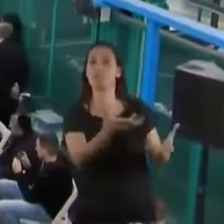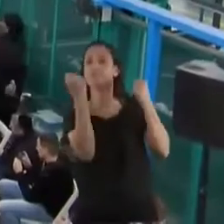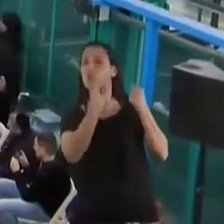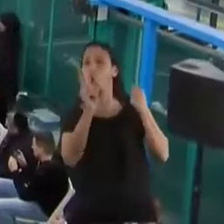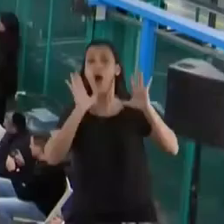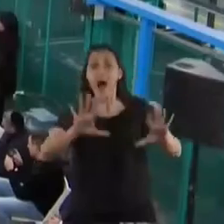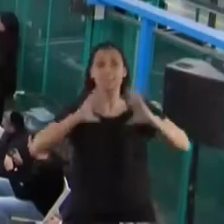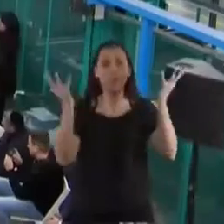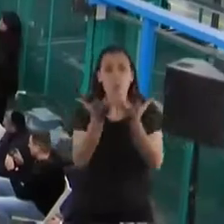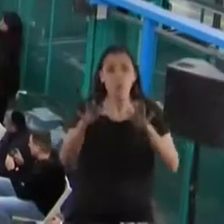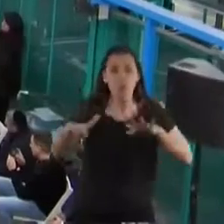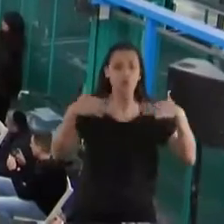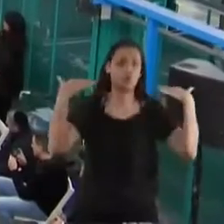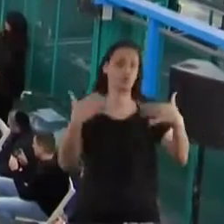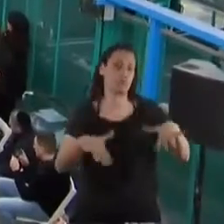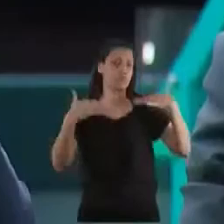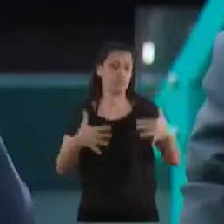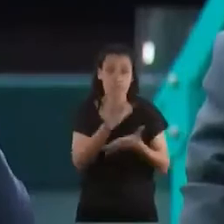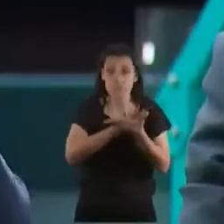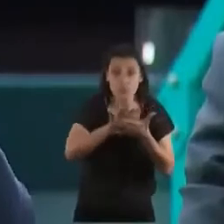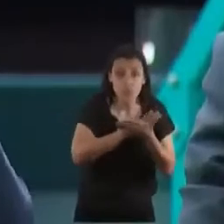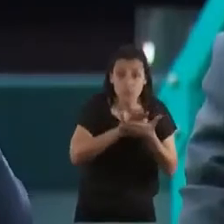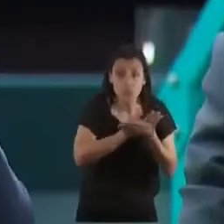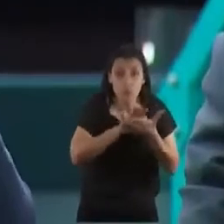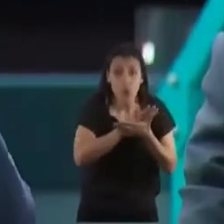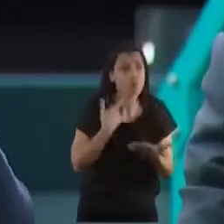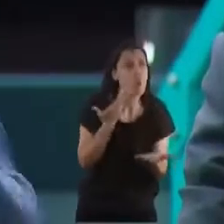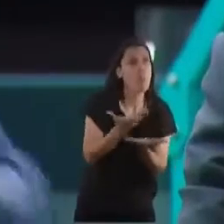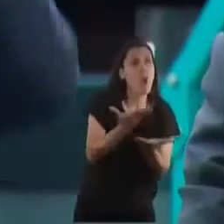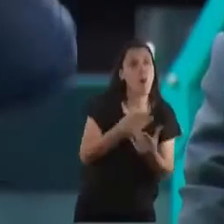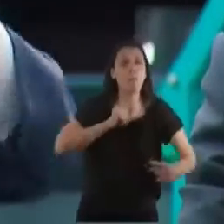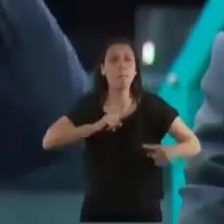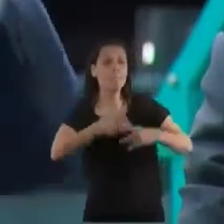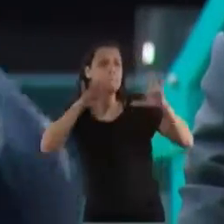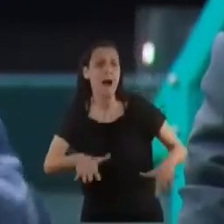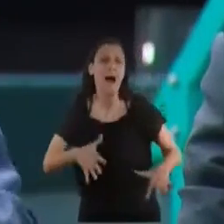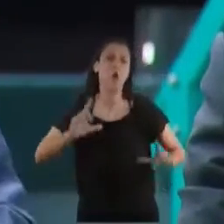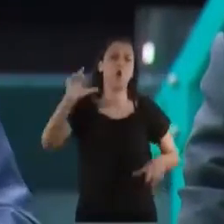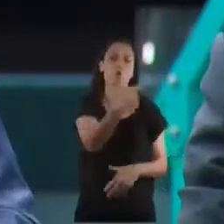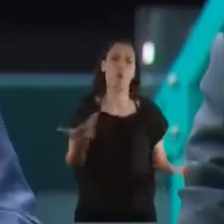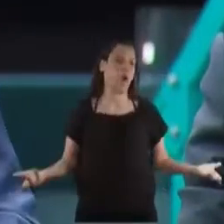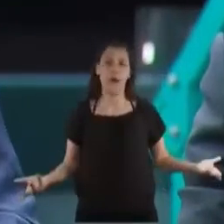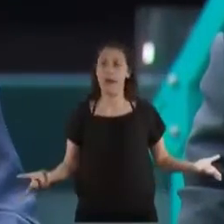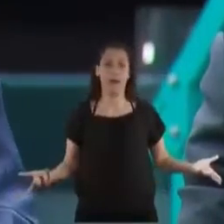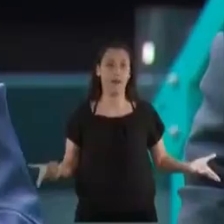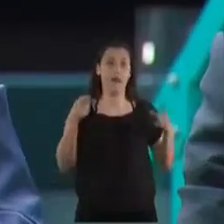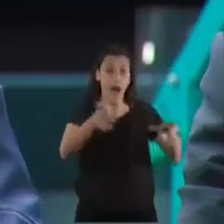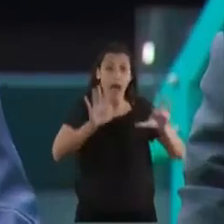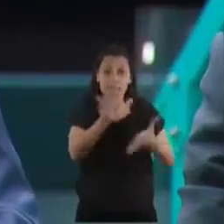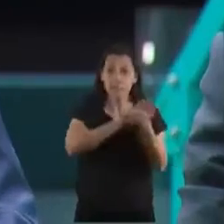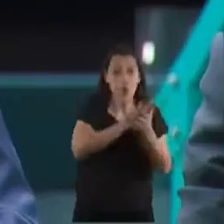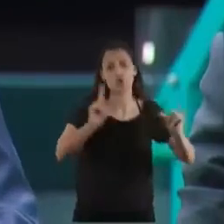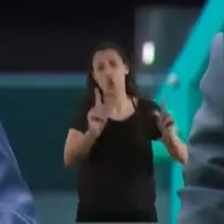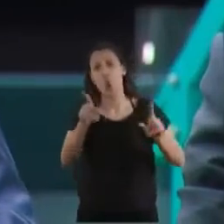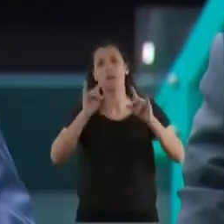ese mundo estamos. Y la solución que encuentran es proponer un paro. ¡Déjenme de embromar! ¡Busquen una